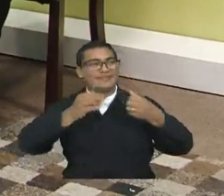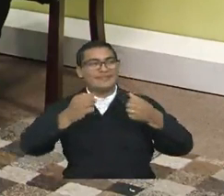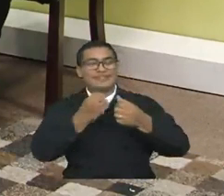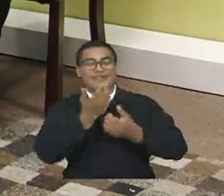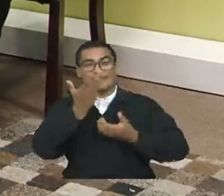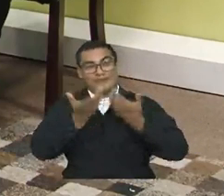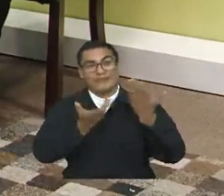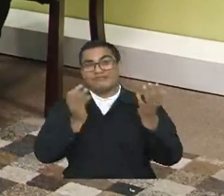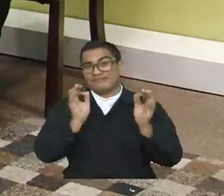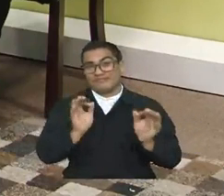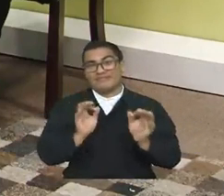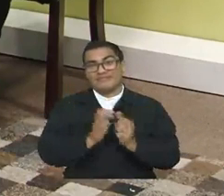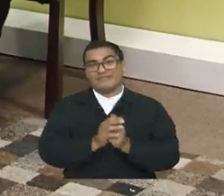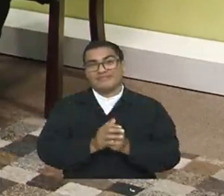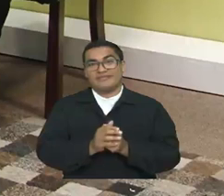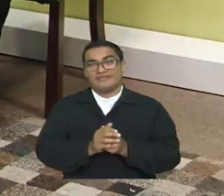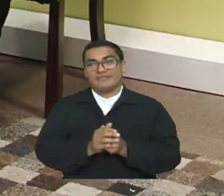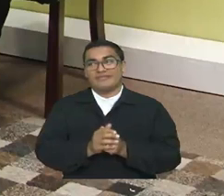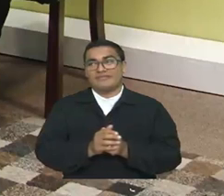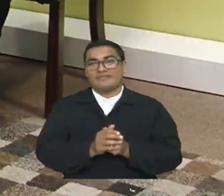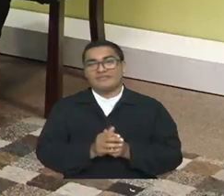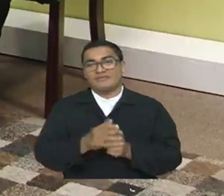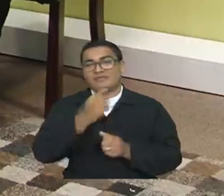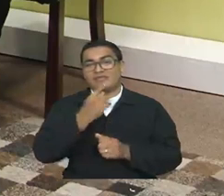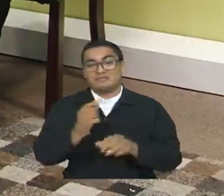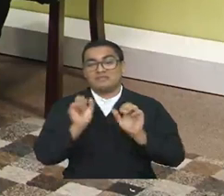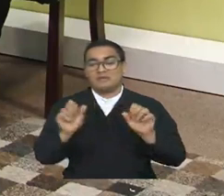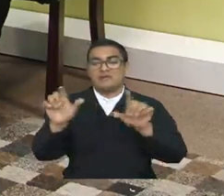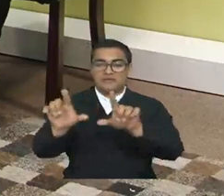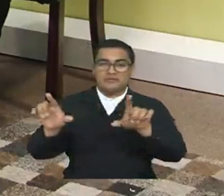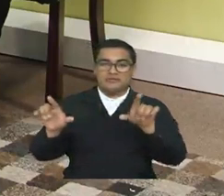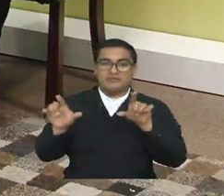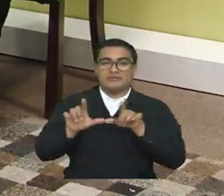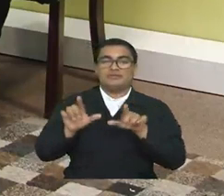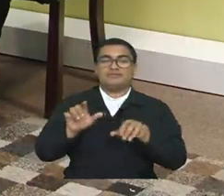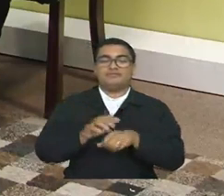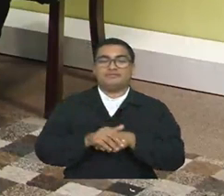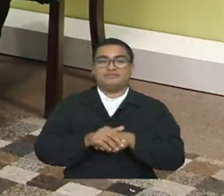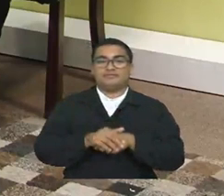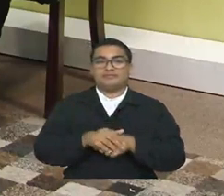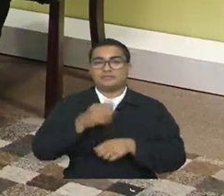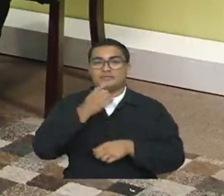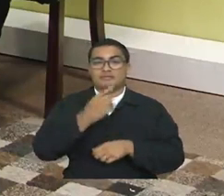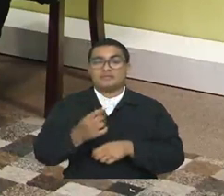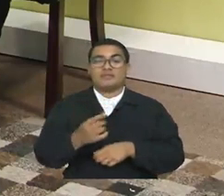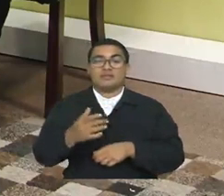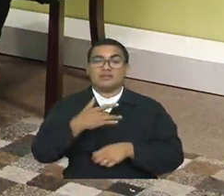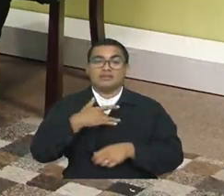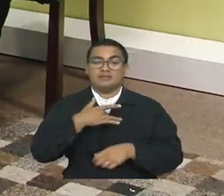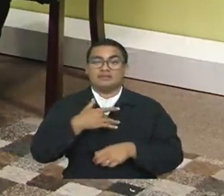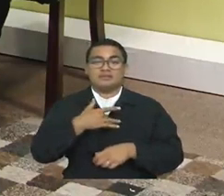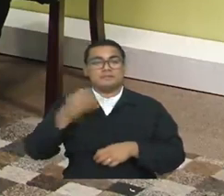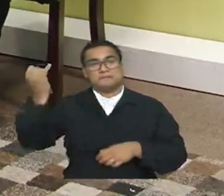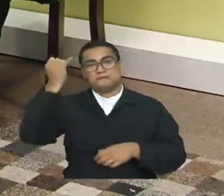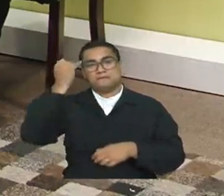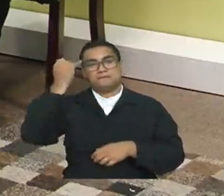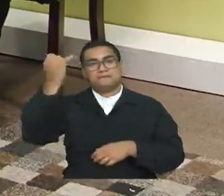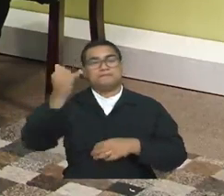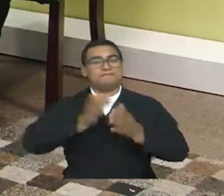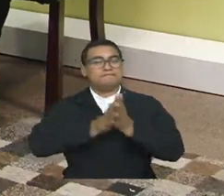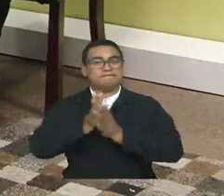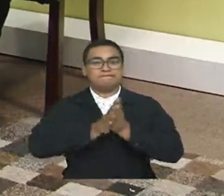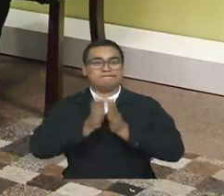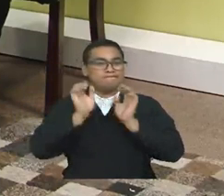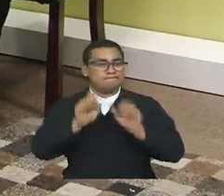hay necesidad ahora de tener espacio. No hay necesidad de crear tanto espacio. Lo único que hay que tener es creatividad y deseo realmente